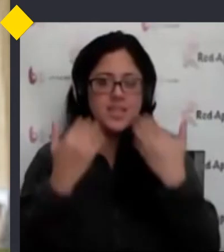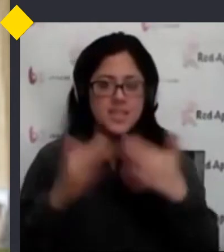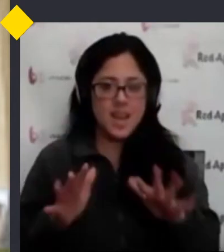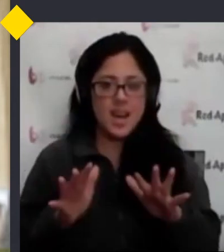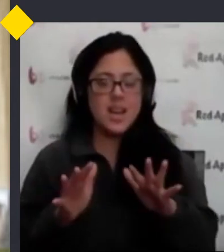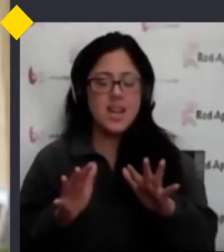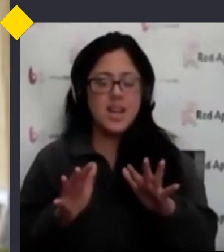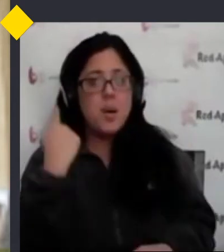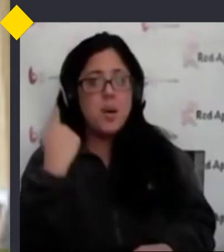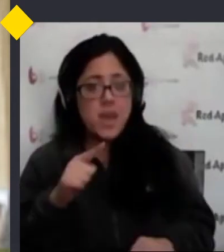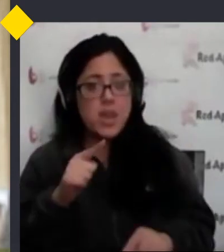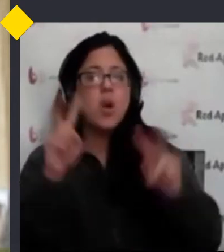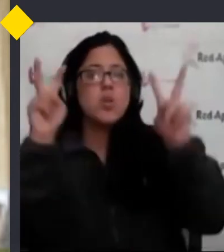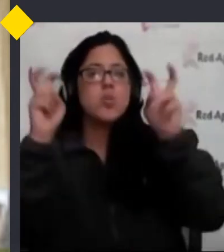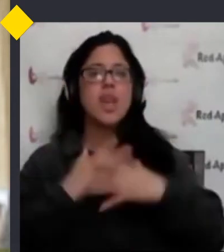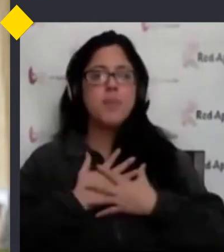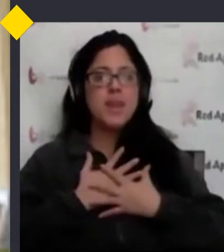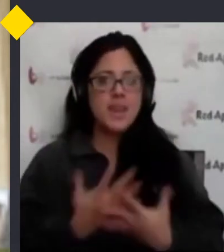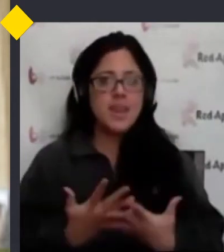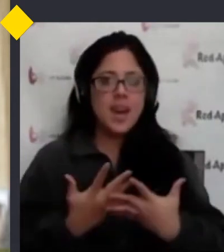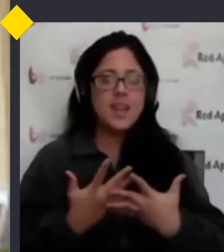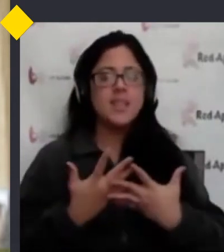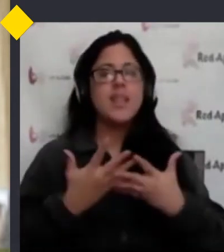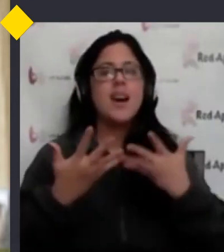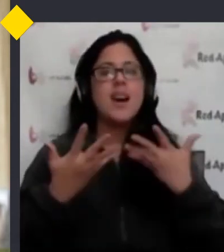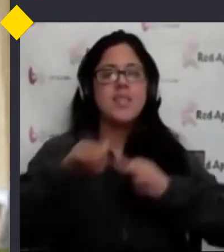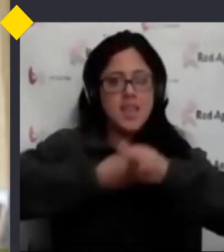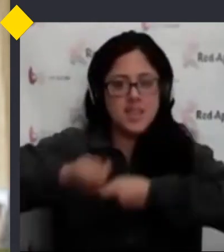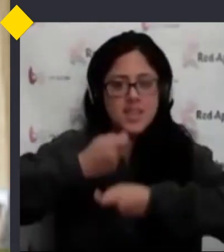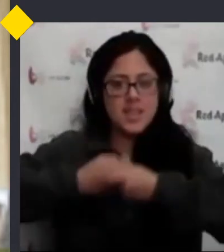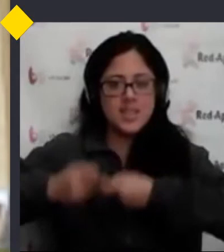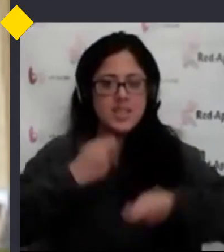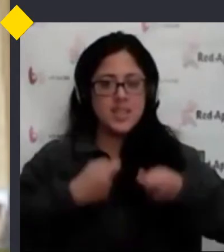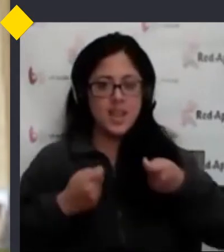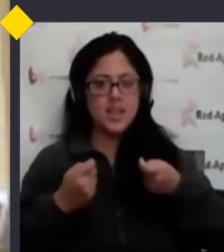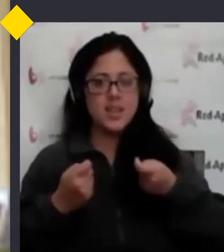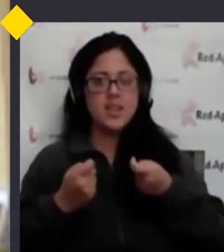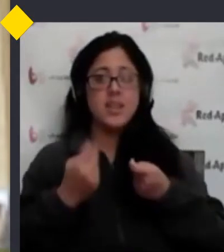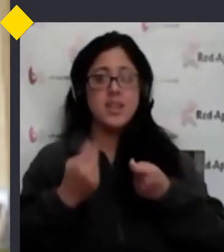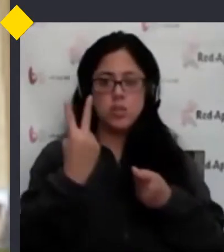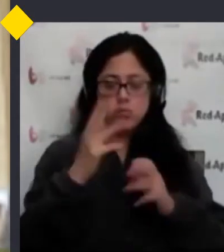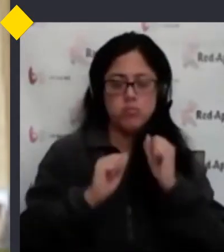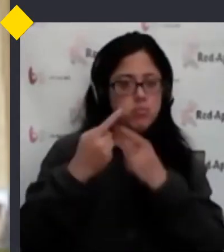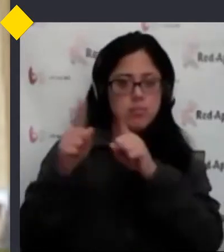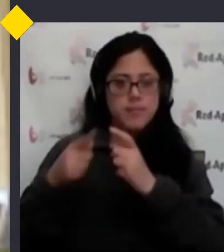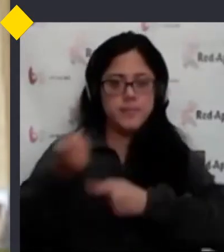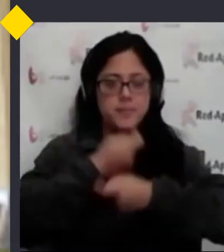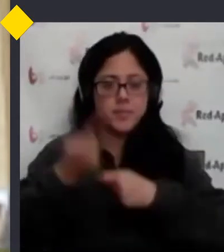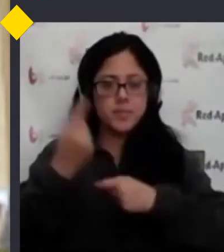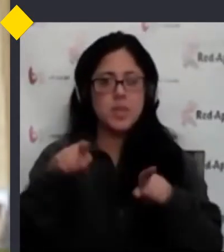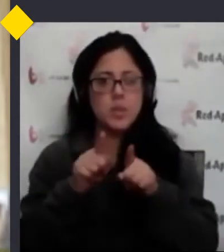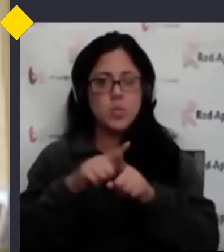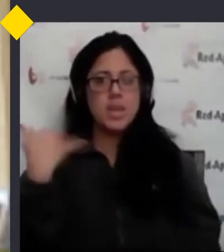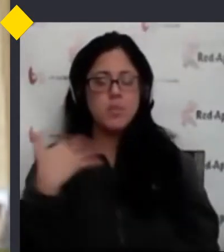hay algo que a mí me encanta del retail. Yo he trabajado en dos empresas distintas en el retail, y hay algo que es bien particular, y es que